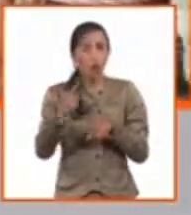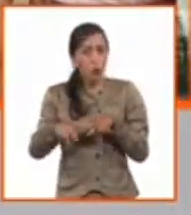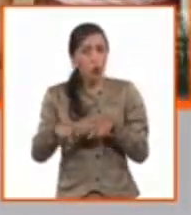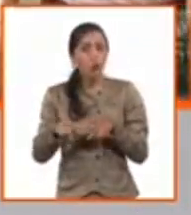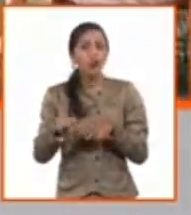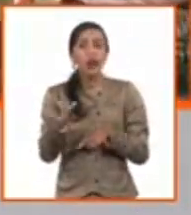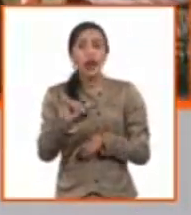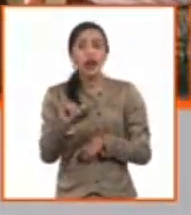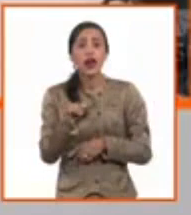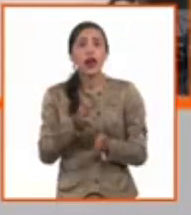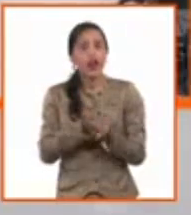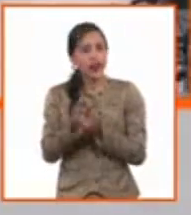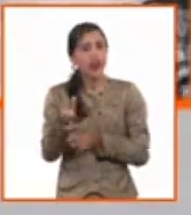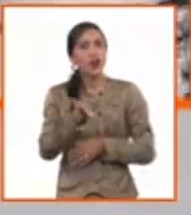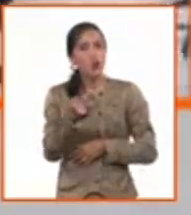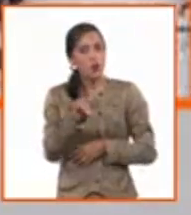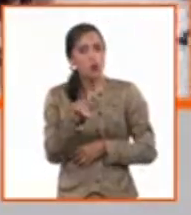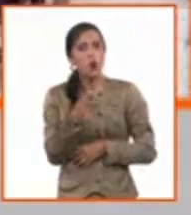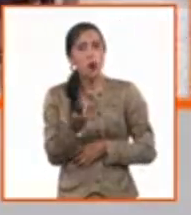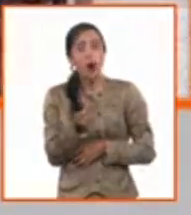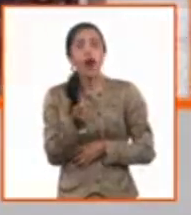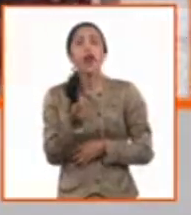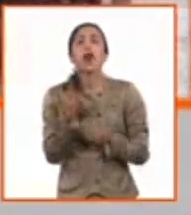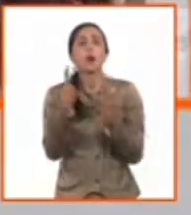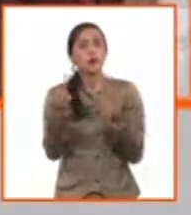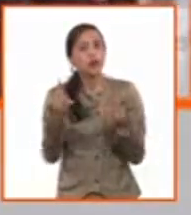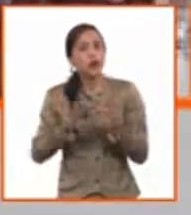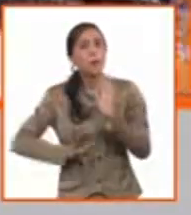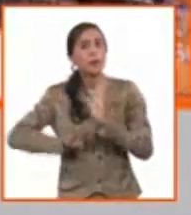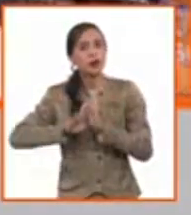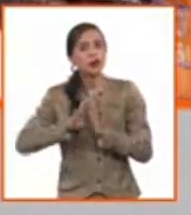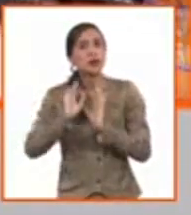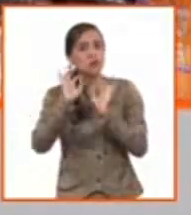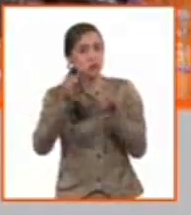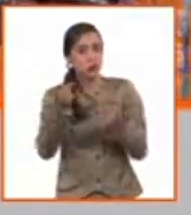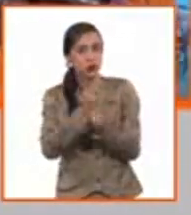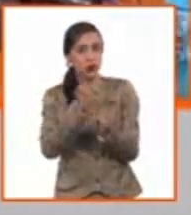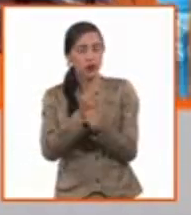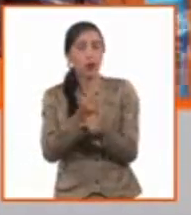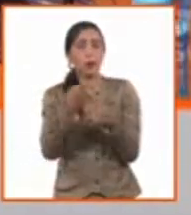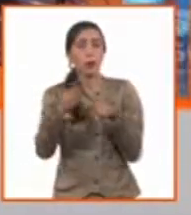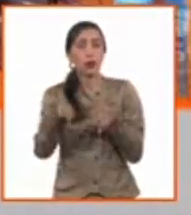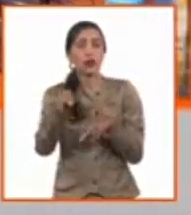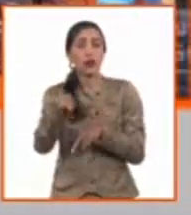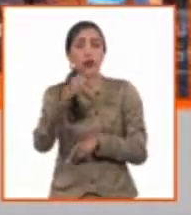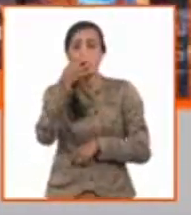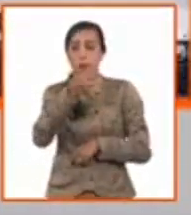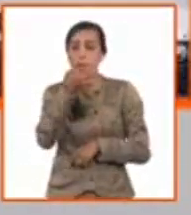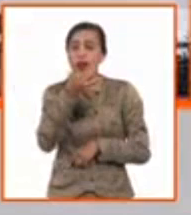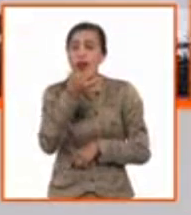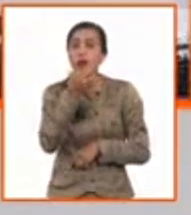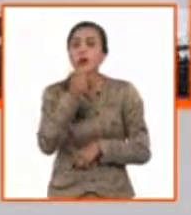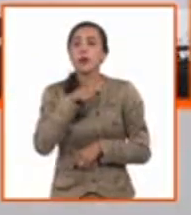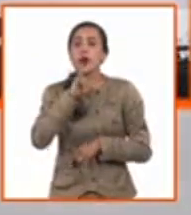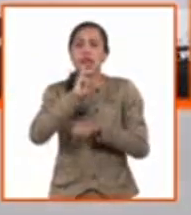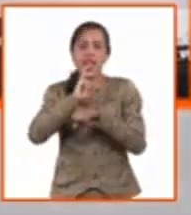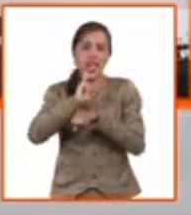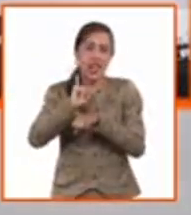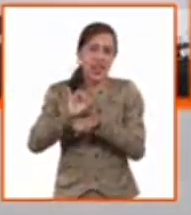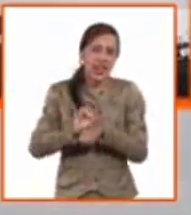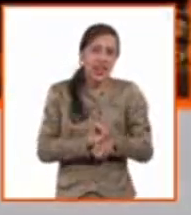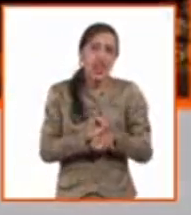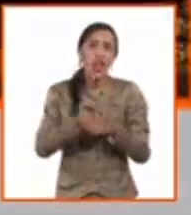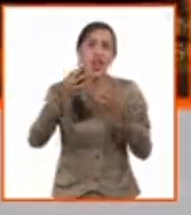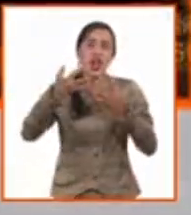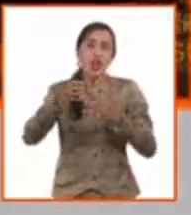de una manera o de otras inciden en la formación de profesionales para el desarrollo de esta industria pero bueno estamos hablando de la ingeniería informática